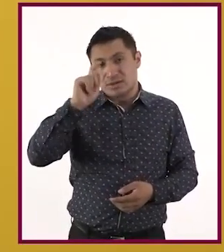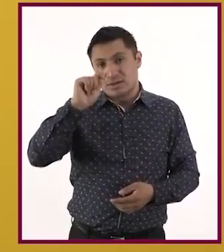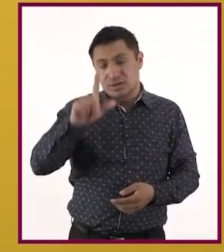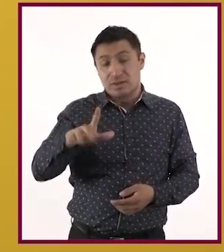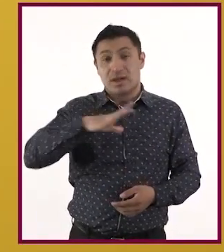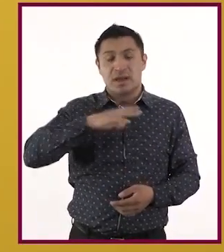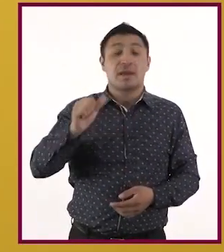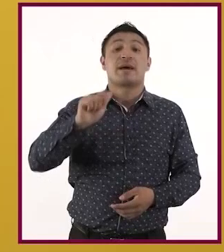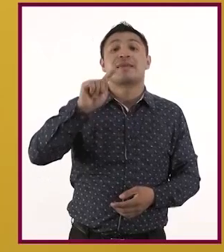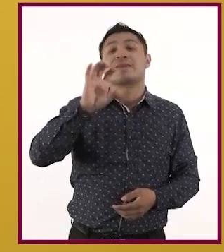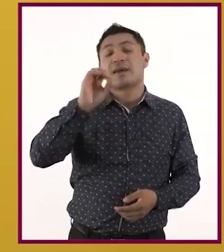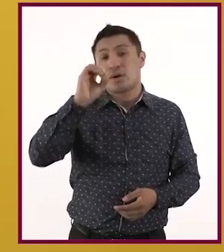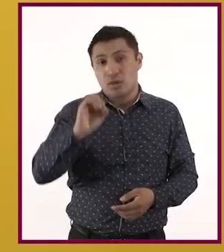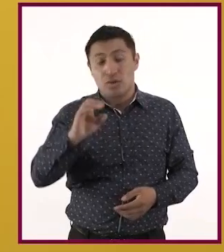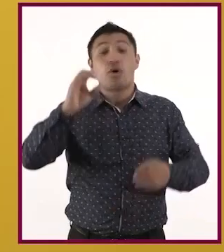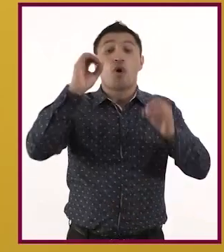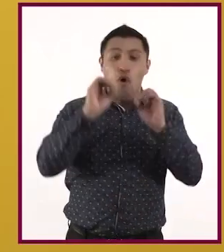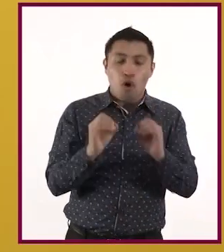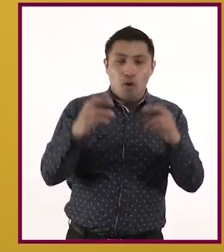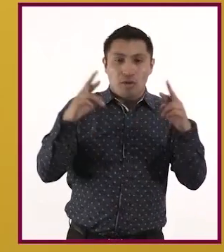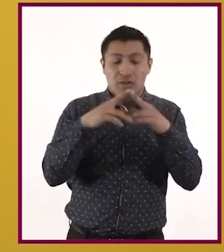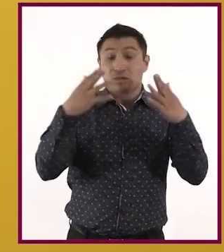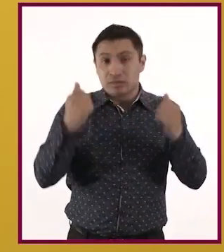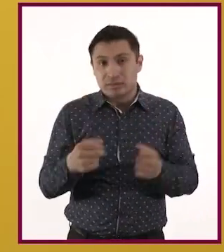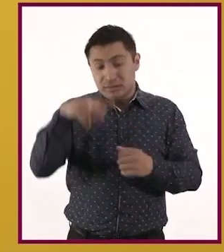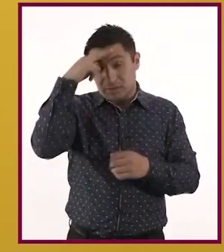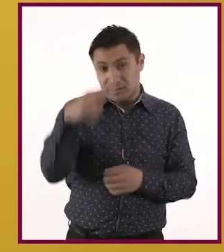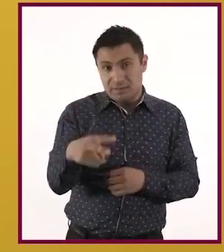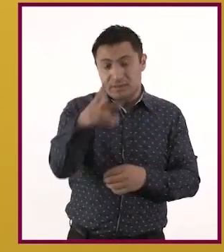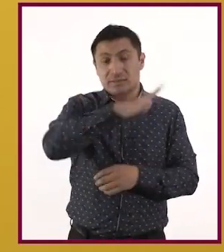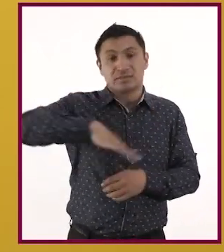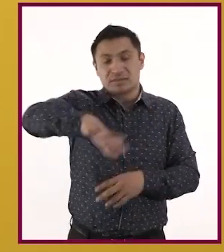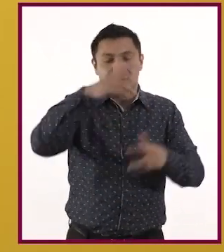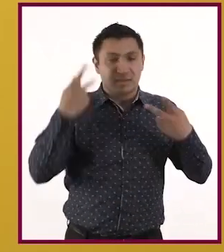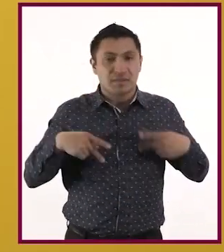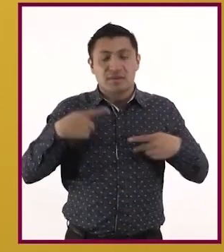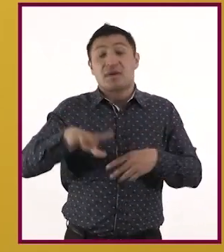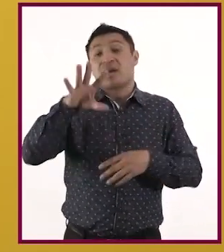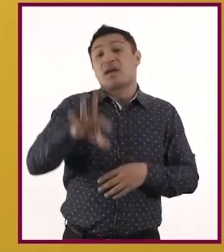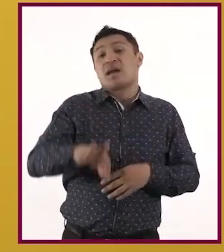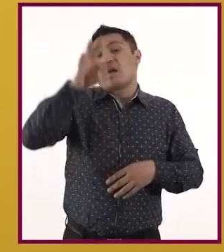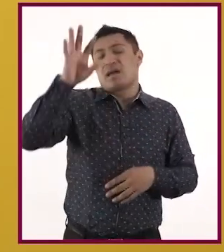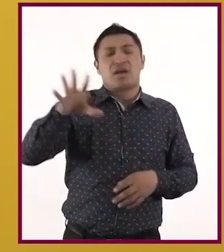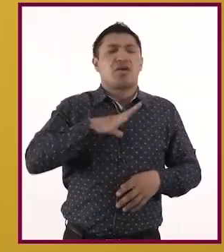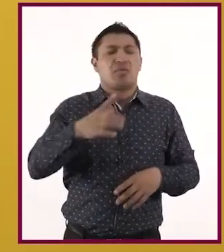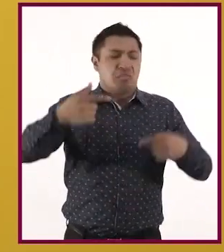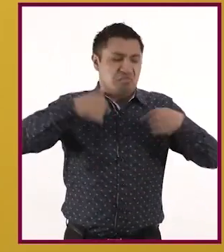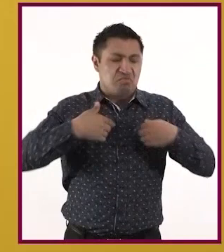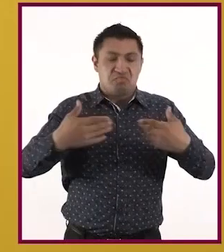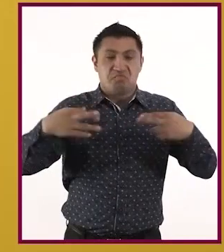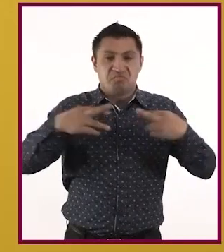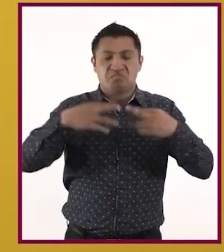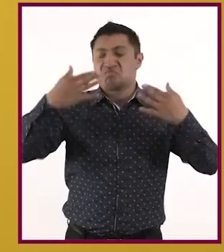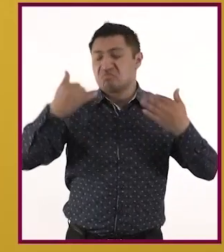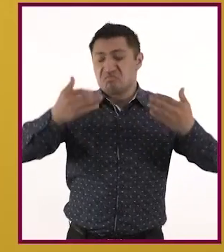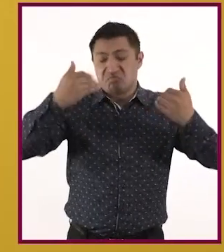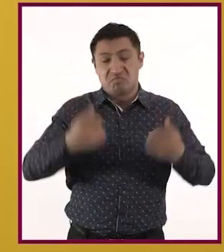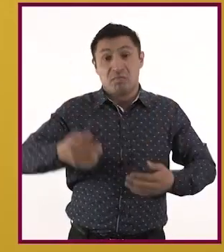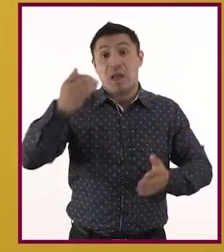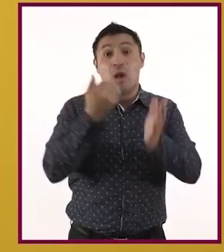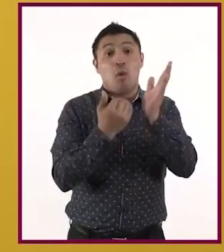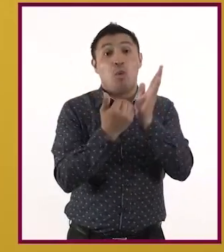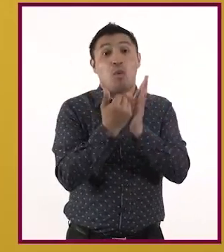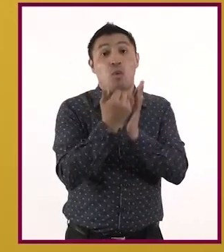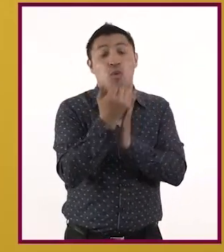ateos, agnósticos o sin religión. Mexicanos, mexicanas que eligen la categoría de sin religión en el censo han